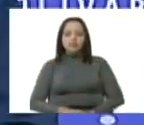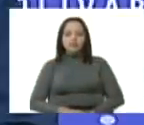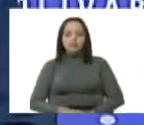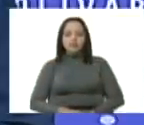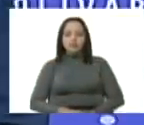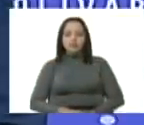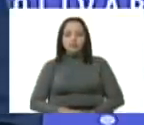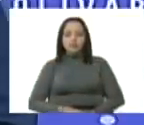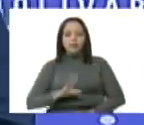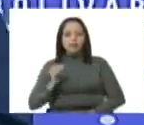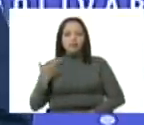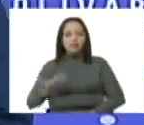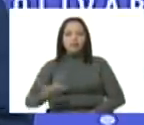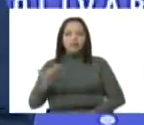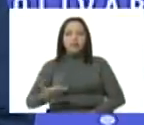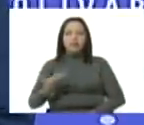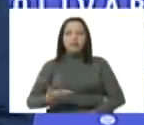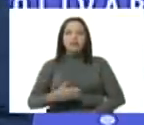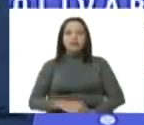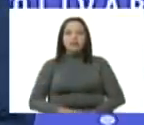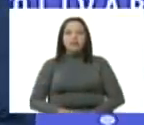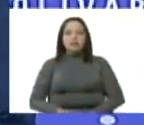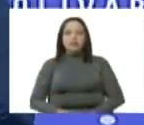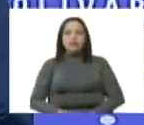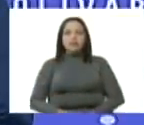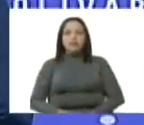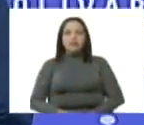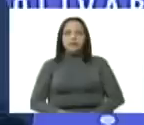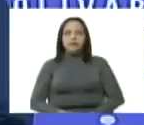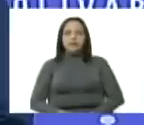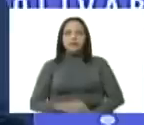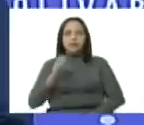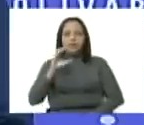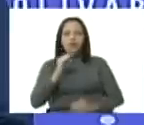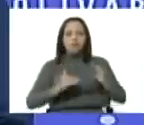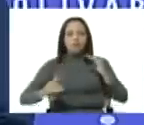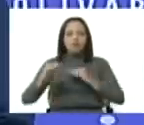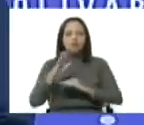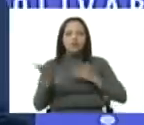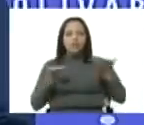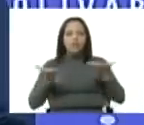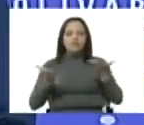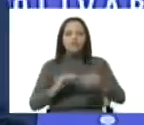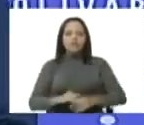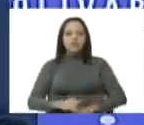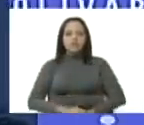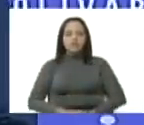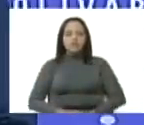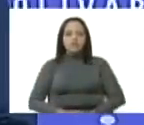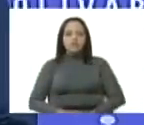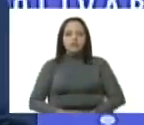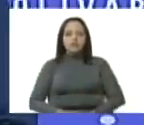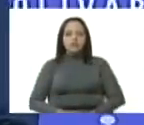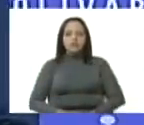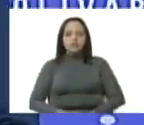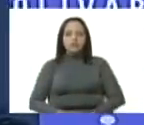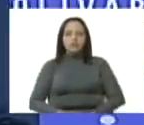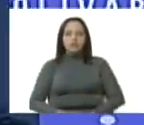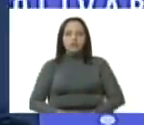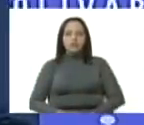Esto es muy importante. Estado Mayor de los Servicios. Yo lo dije en el discurso. Lo